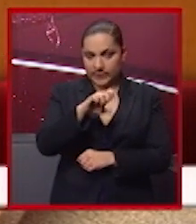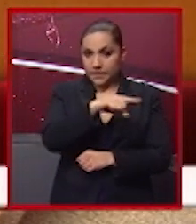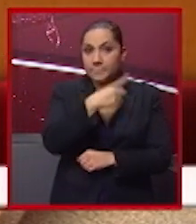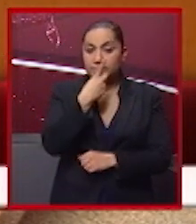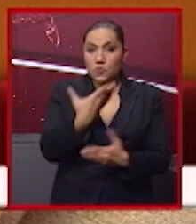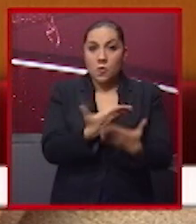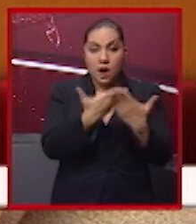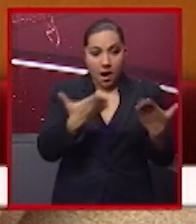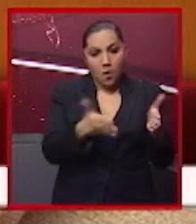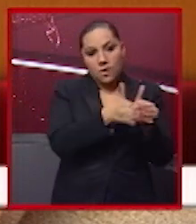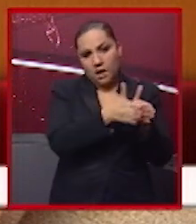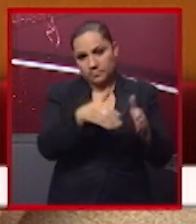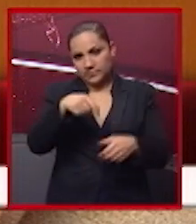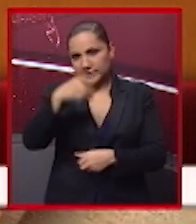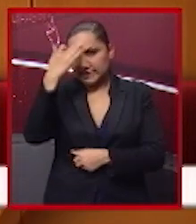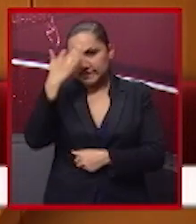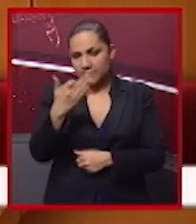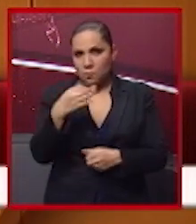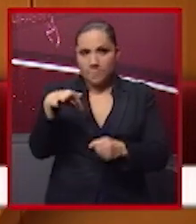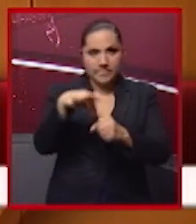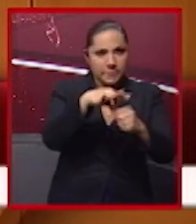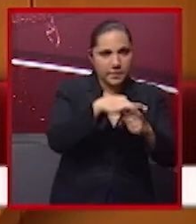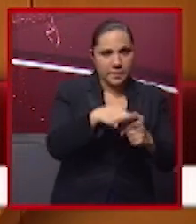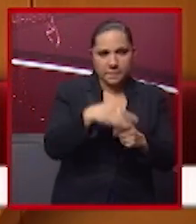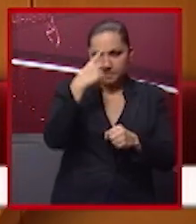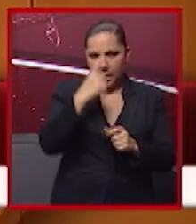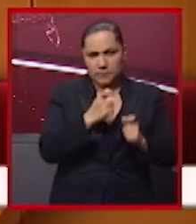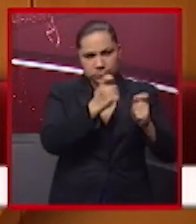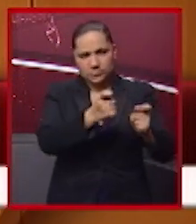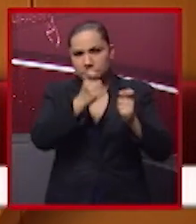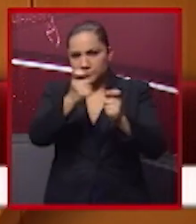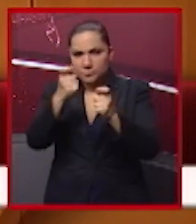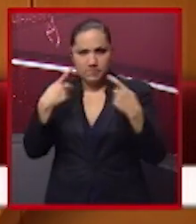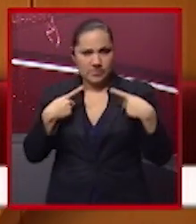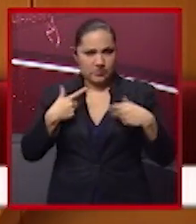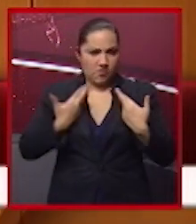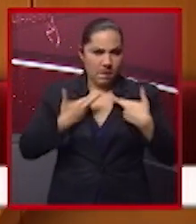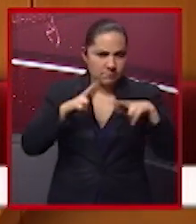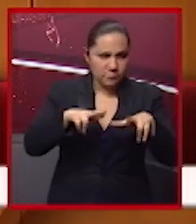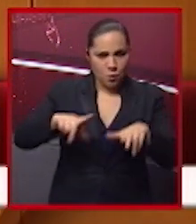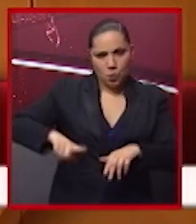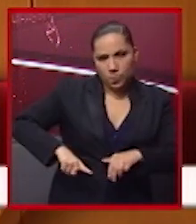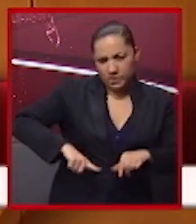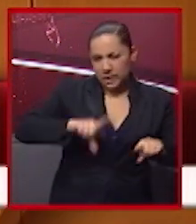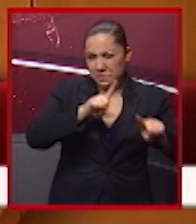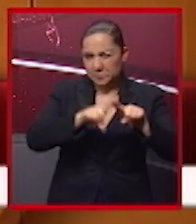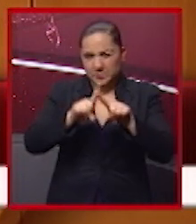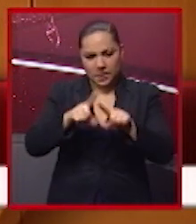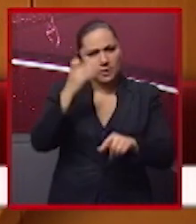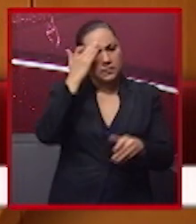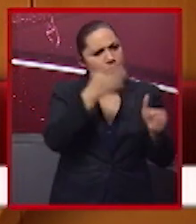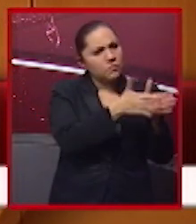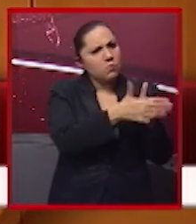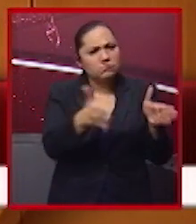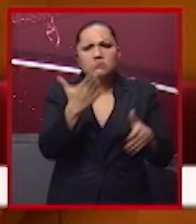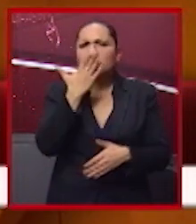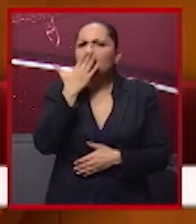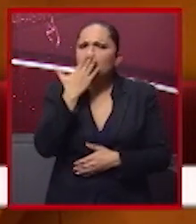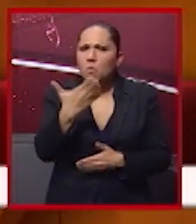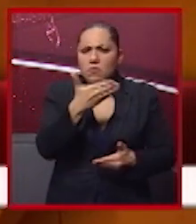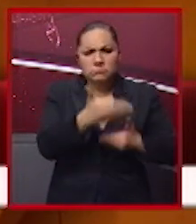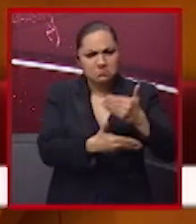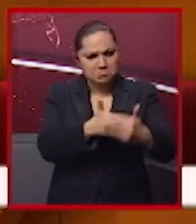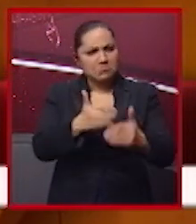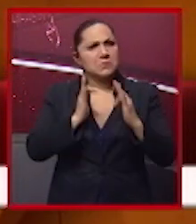eligieron miles de cargos de elección popular, transcurrieron con total tranquilidad. Además, destacó que en la presente administración se registró una inversión histórica